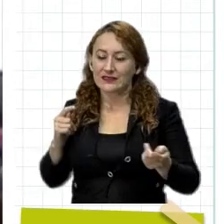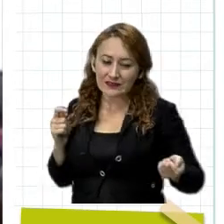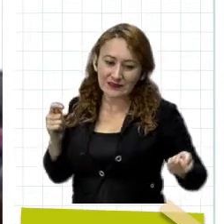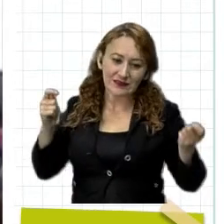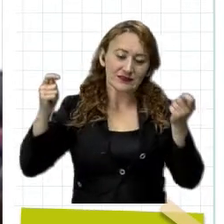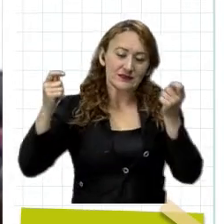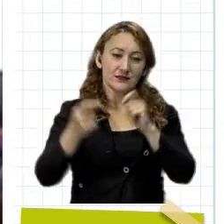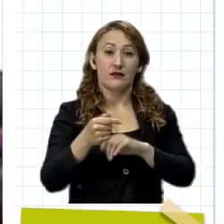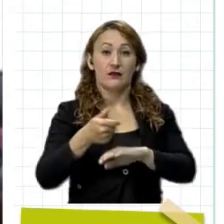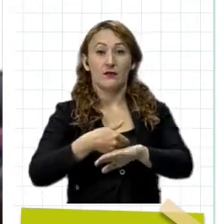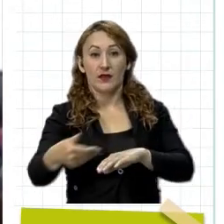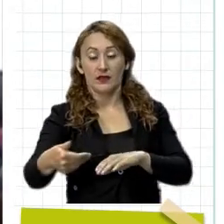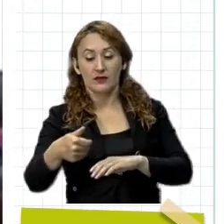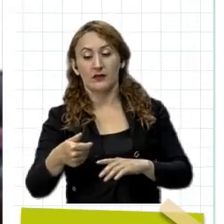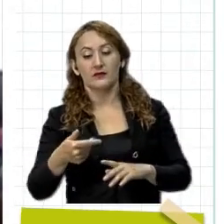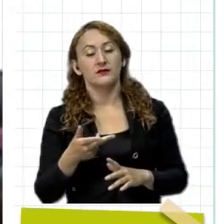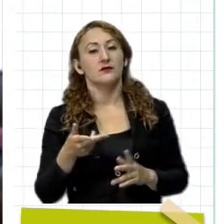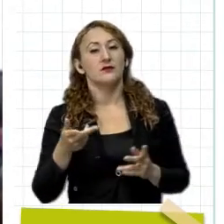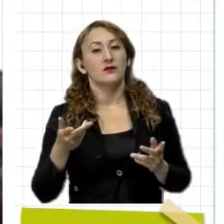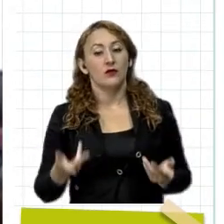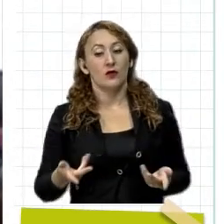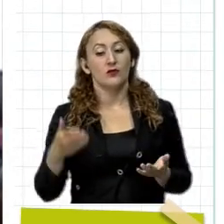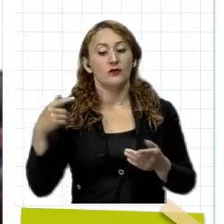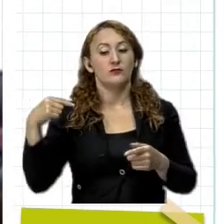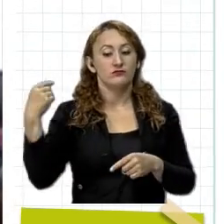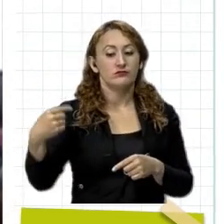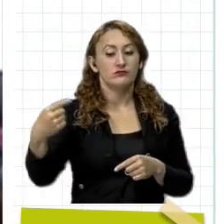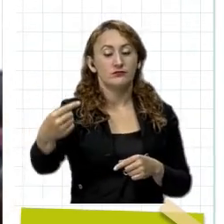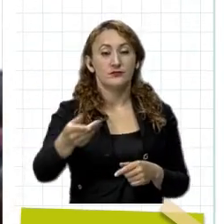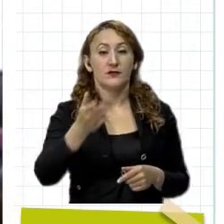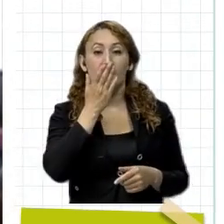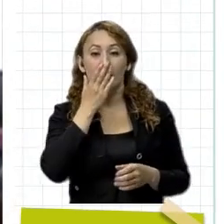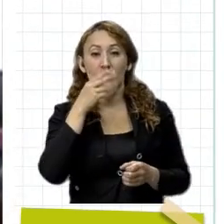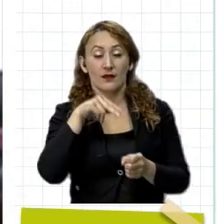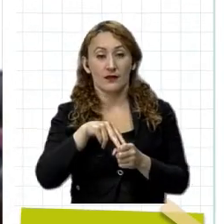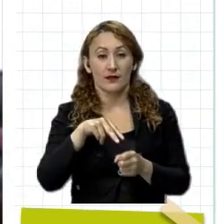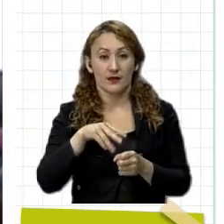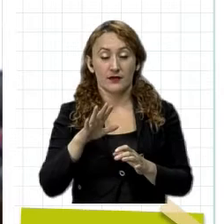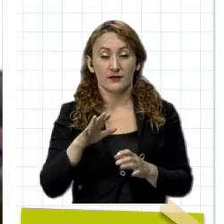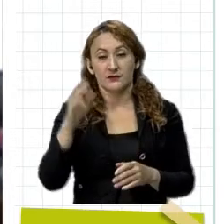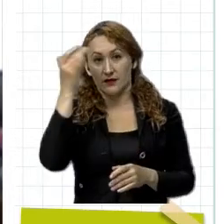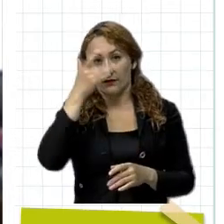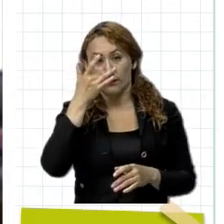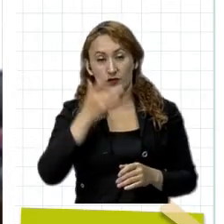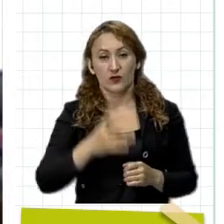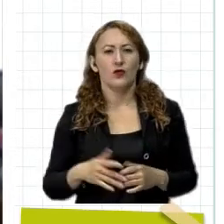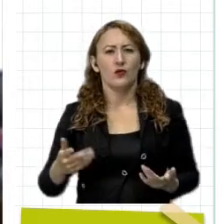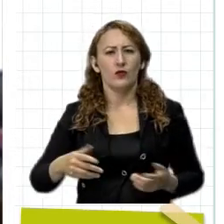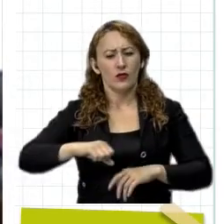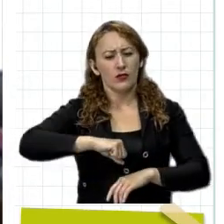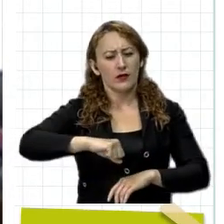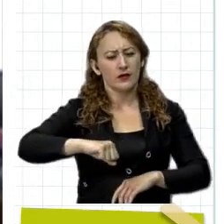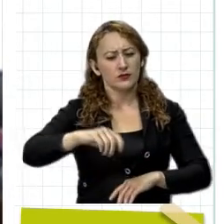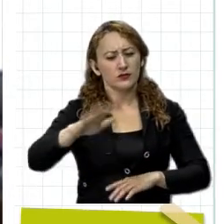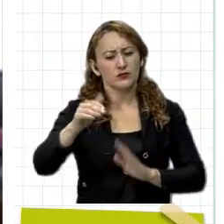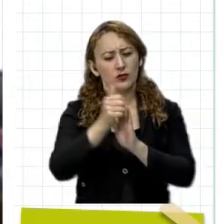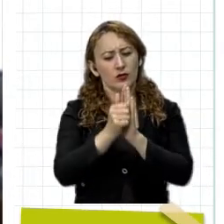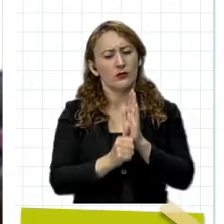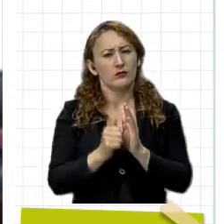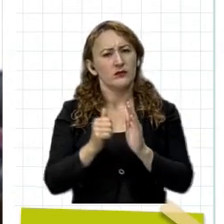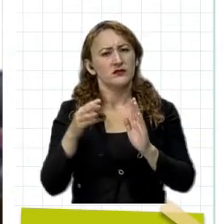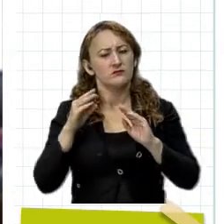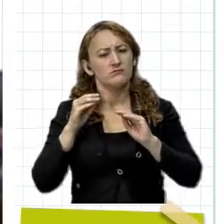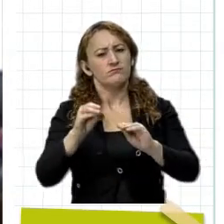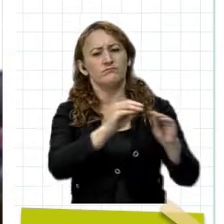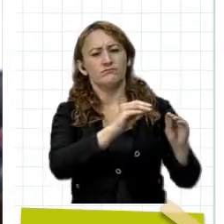demandas y reclamos constantes que plantean las poblaciones indígenas y afrodescendientes sobre el derecho a programas de educación superior